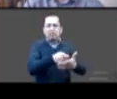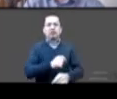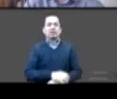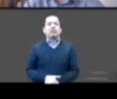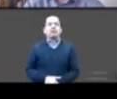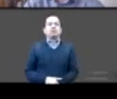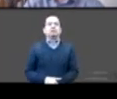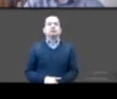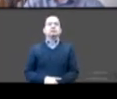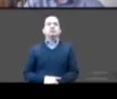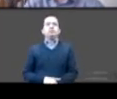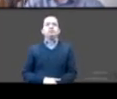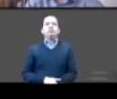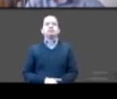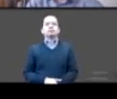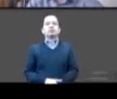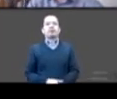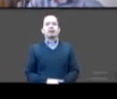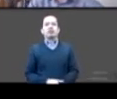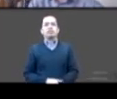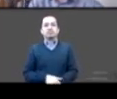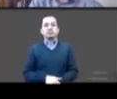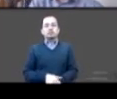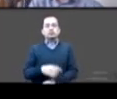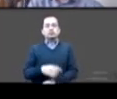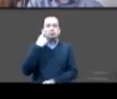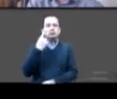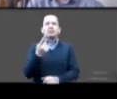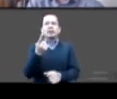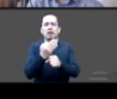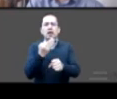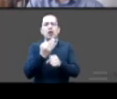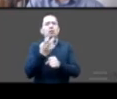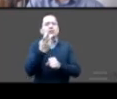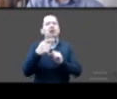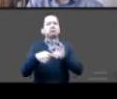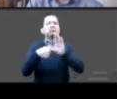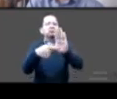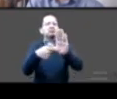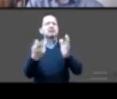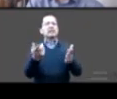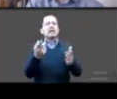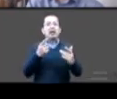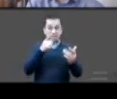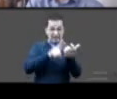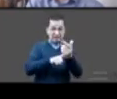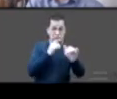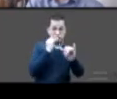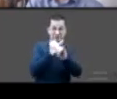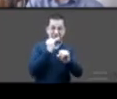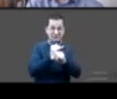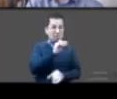Y bueno, aquí mostrarles la cantidad de dominios web que por cada año han